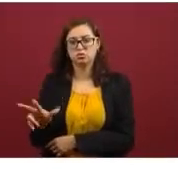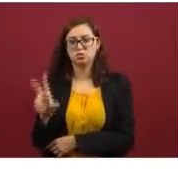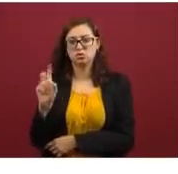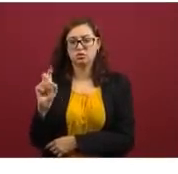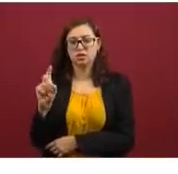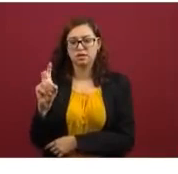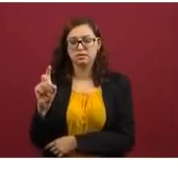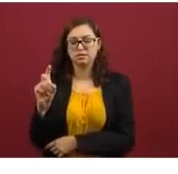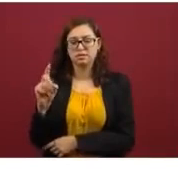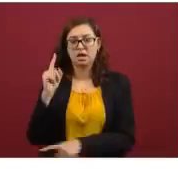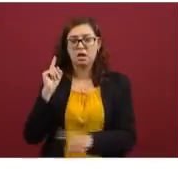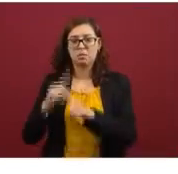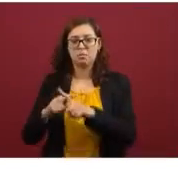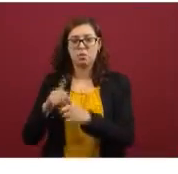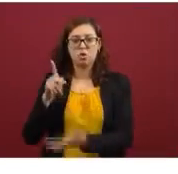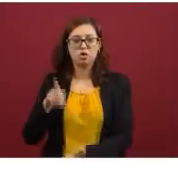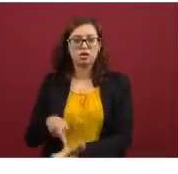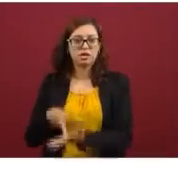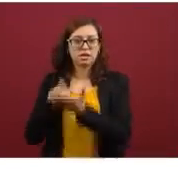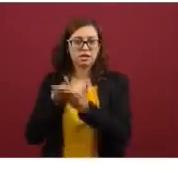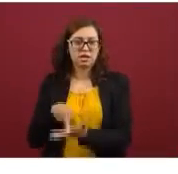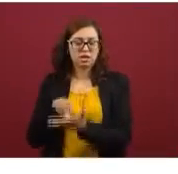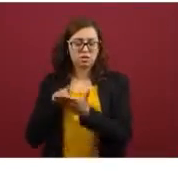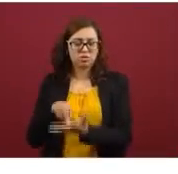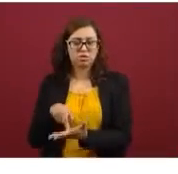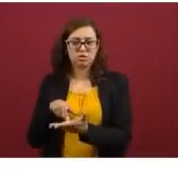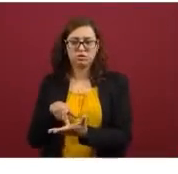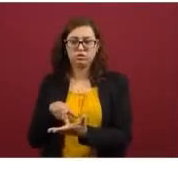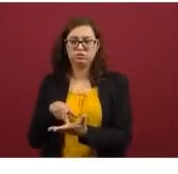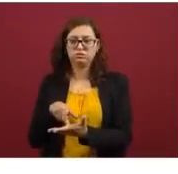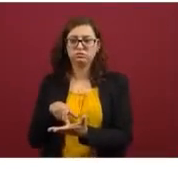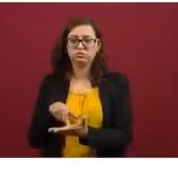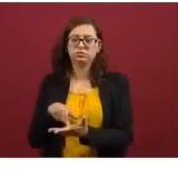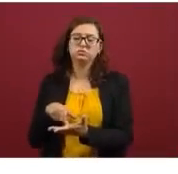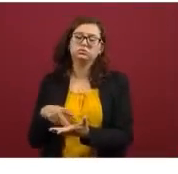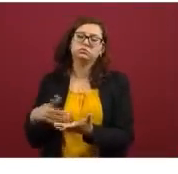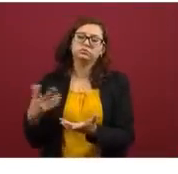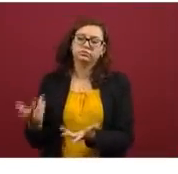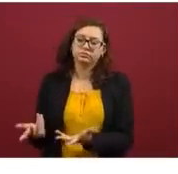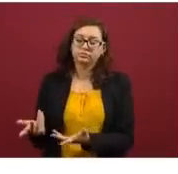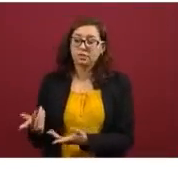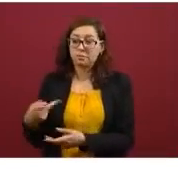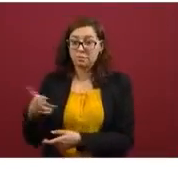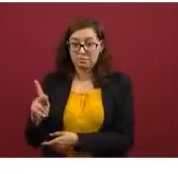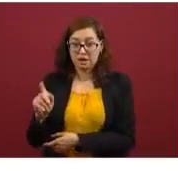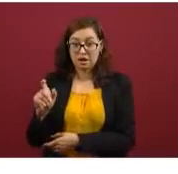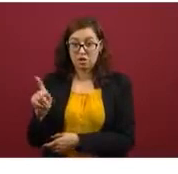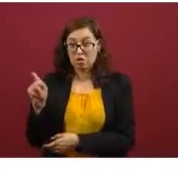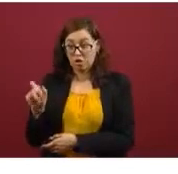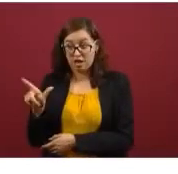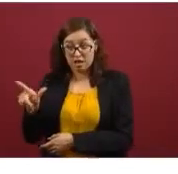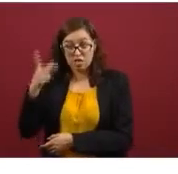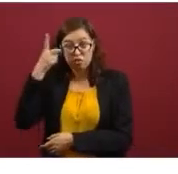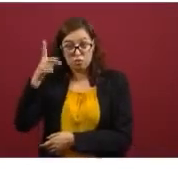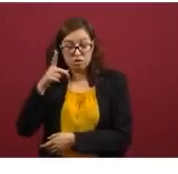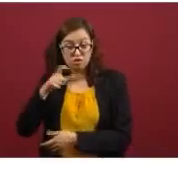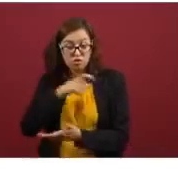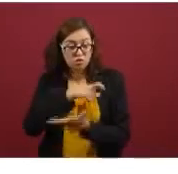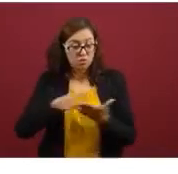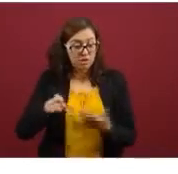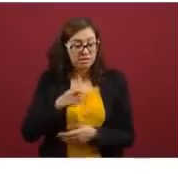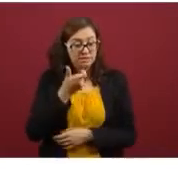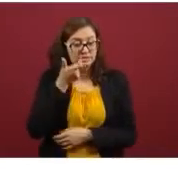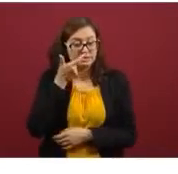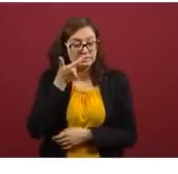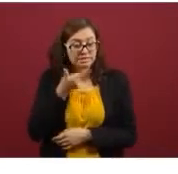18.30 por kilo al público, que lo compra por kilo a 7.78